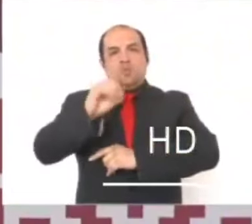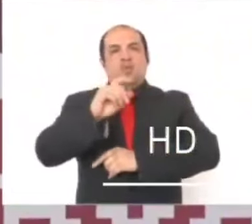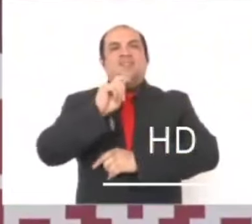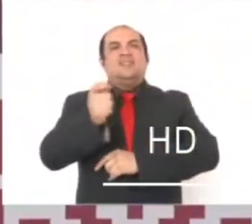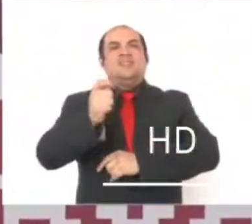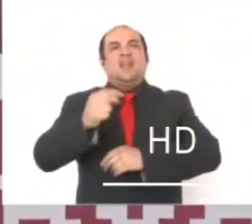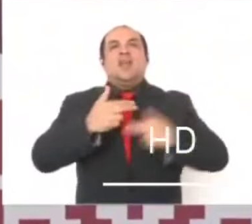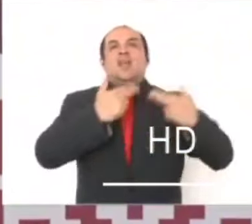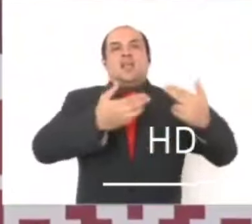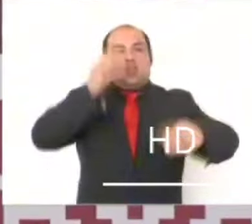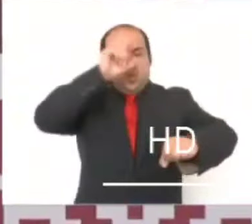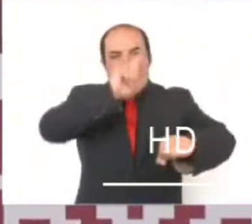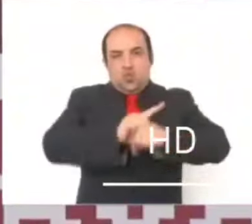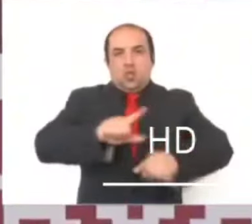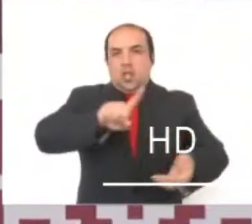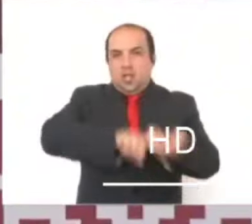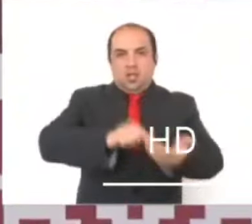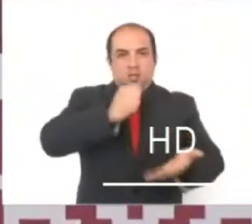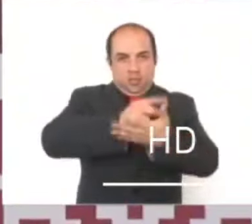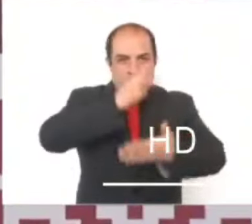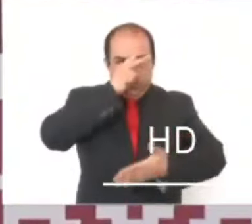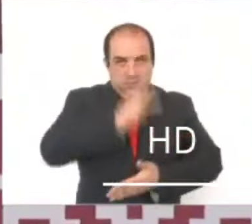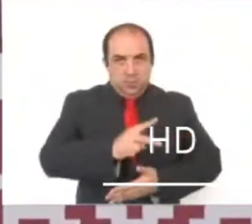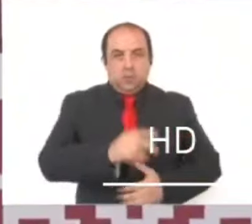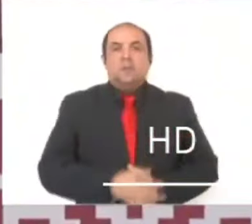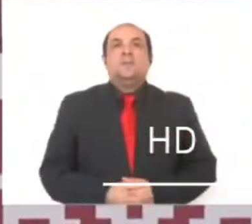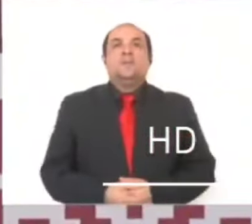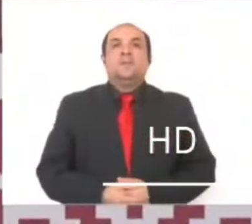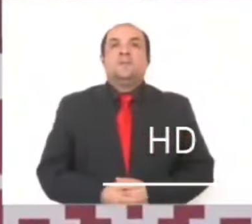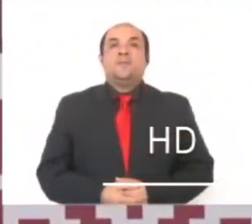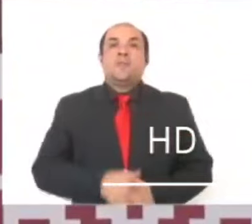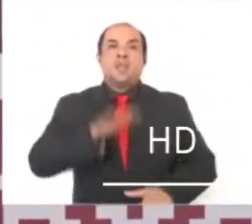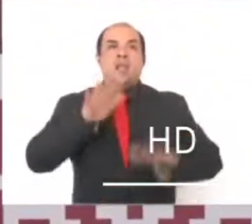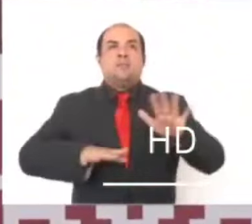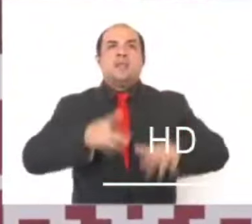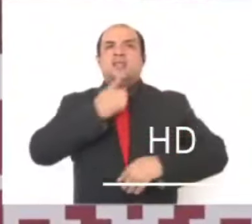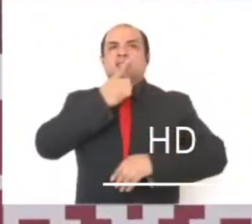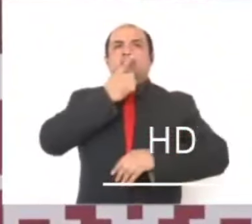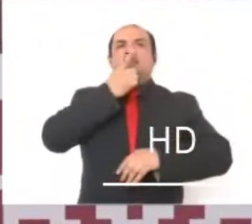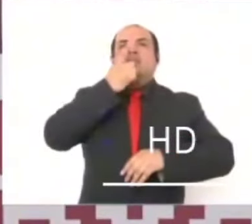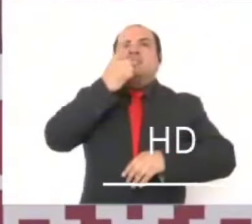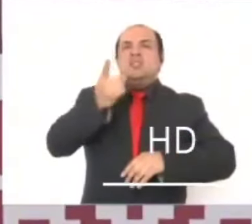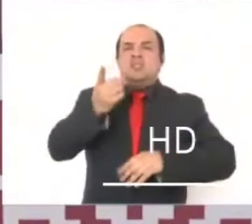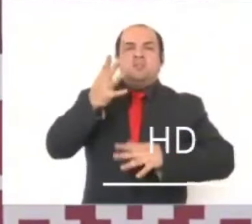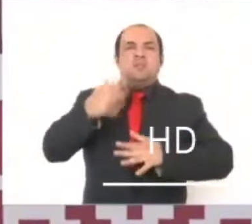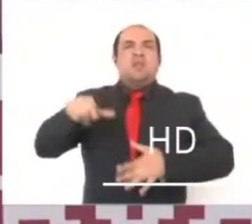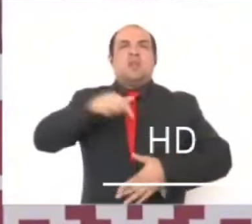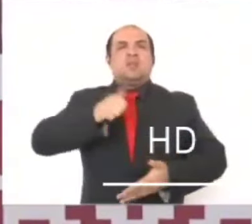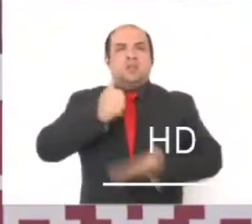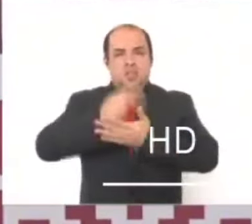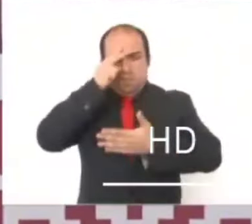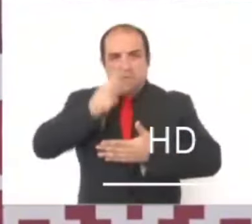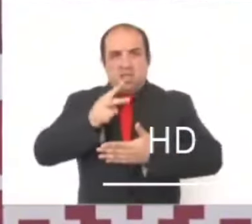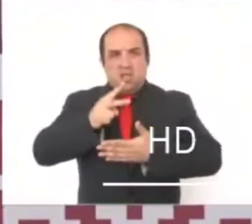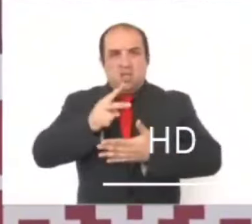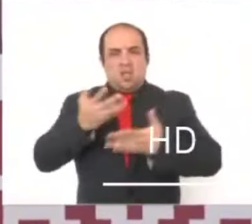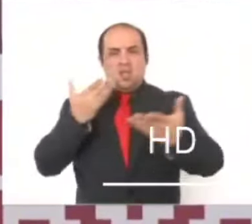cultural de nuestra gran ciudad. Muchas veces hemos dicho que la ciudad es una ciudad de